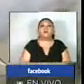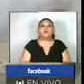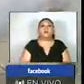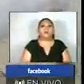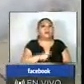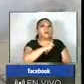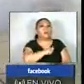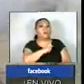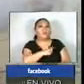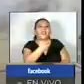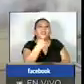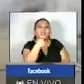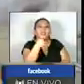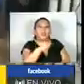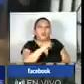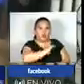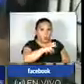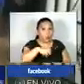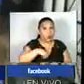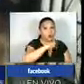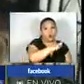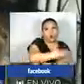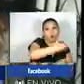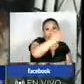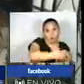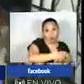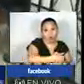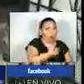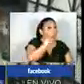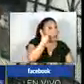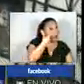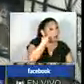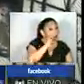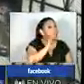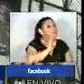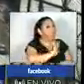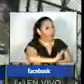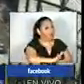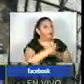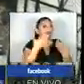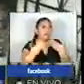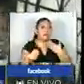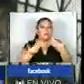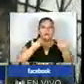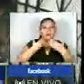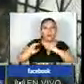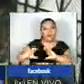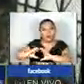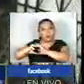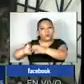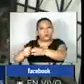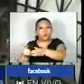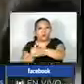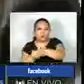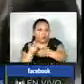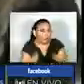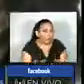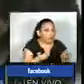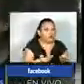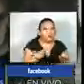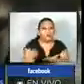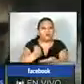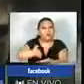responsable el dueño de la mascota por no dar los cuidados adecuados. Así lo describen este grupo de rescatistas de animales